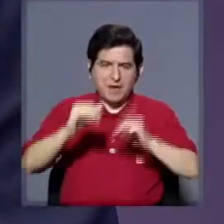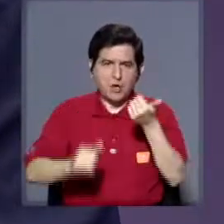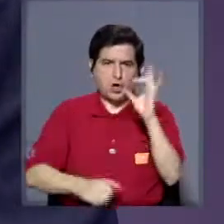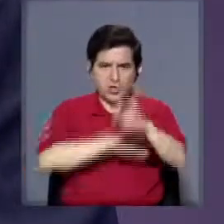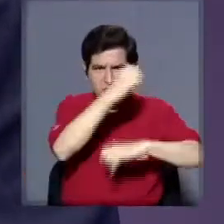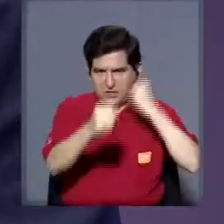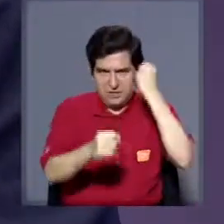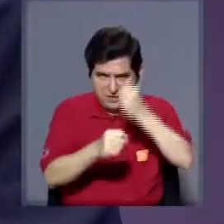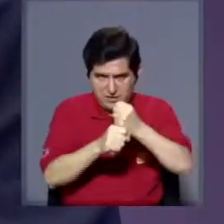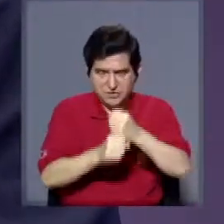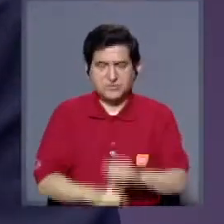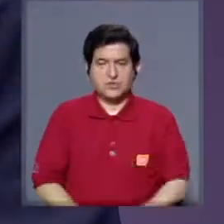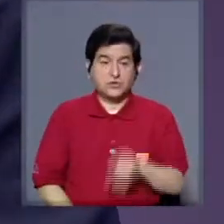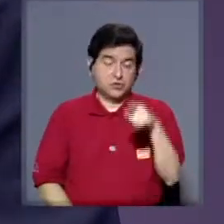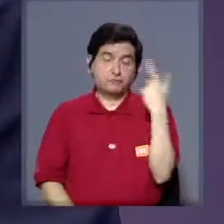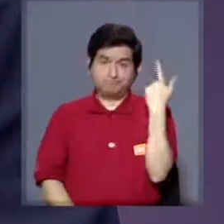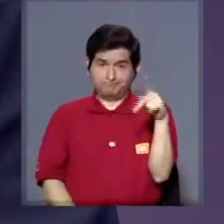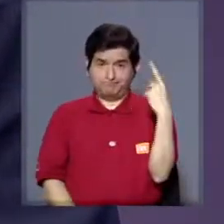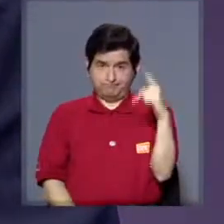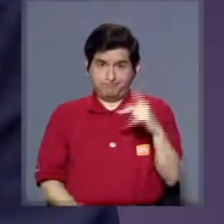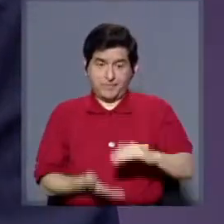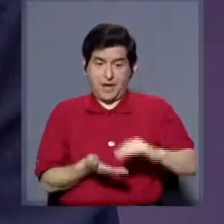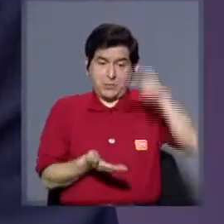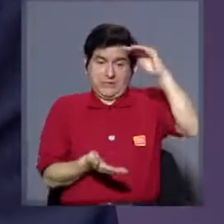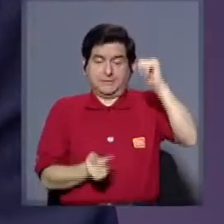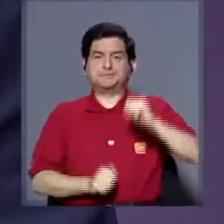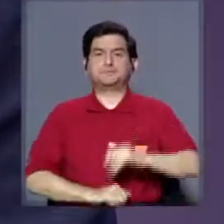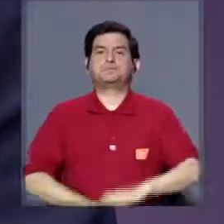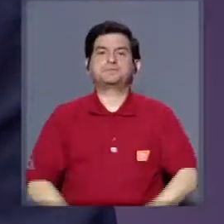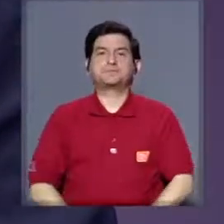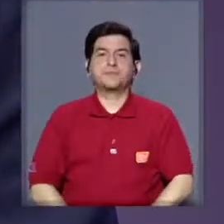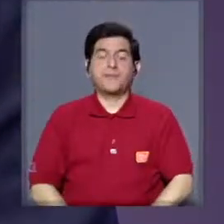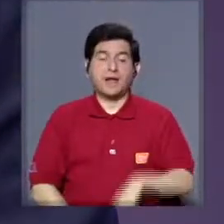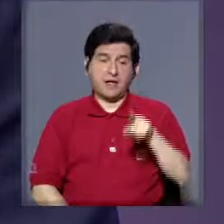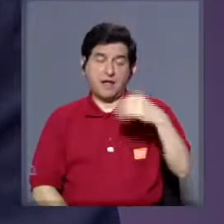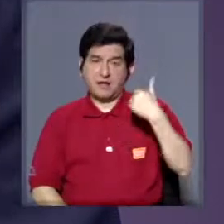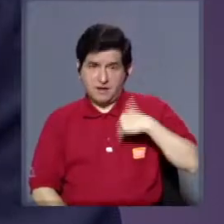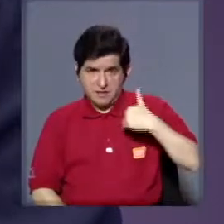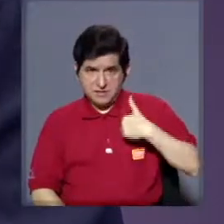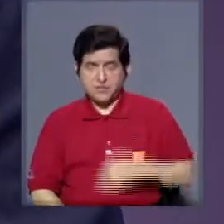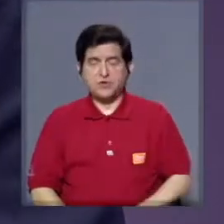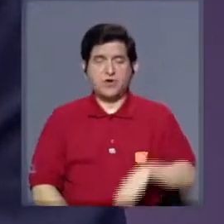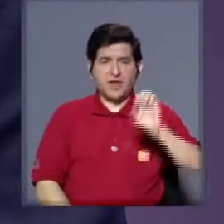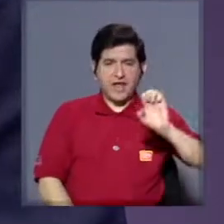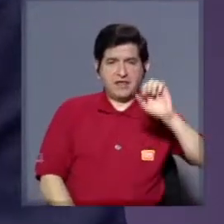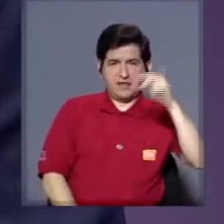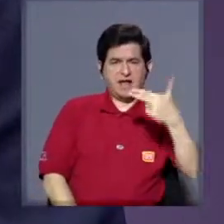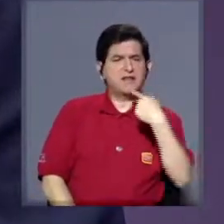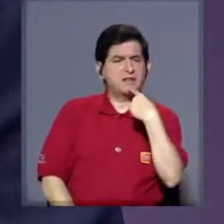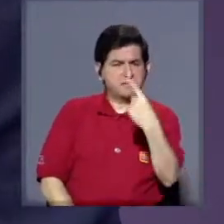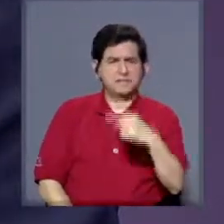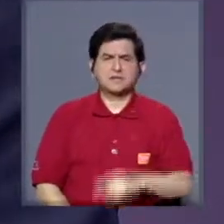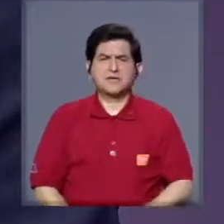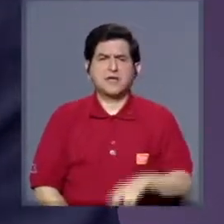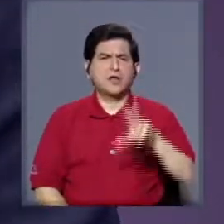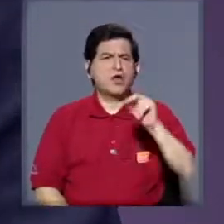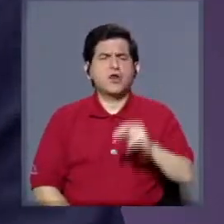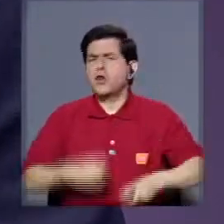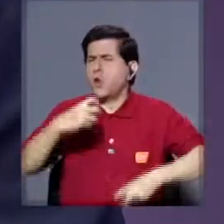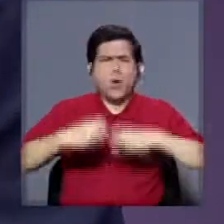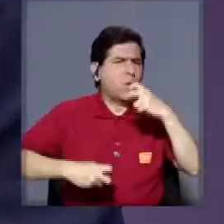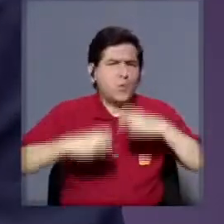pues va a ser un riesgo aumentado entonces este señor edgar chacón mencionaba que no es